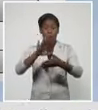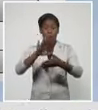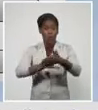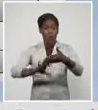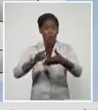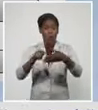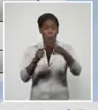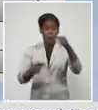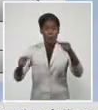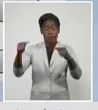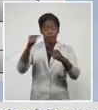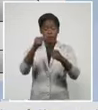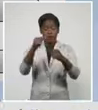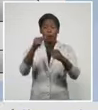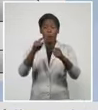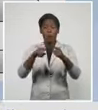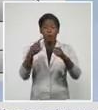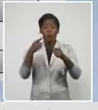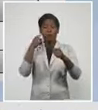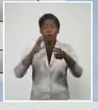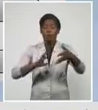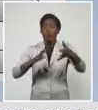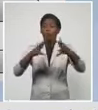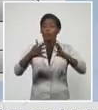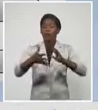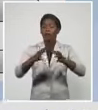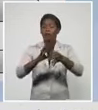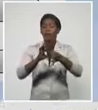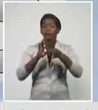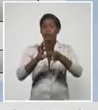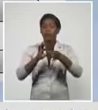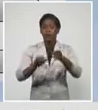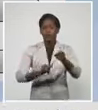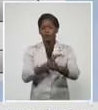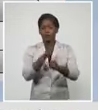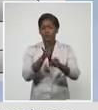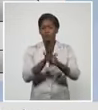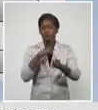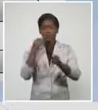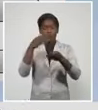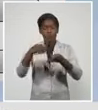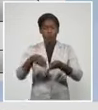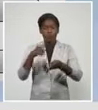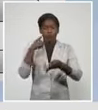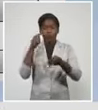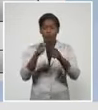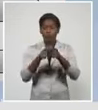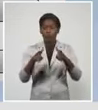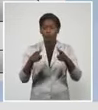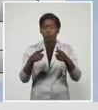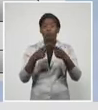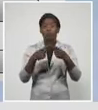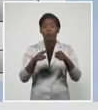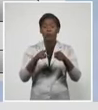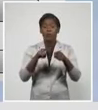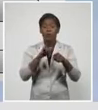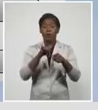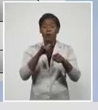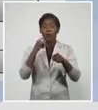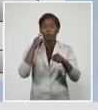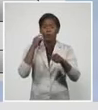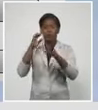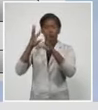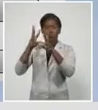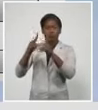epicentro, sigue aportando un % alto de casos confirmados, pero todavía es superior el